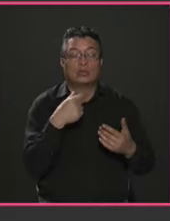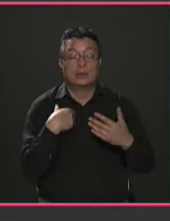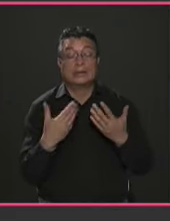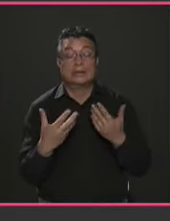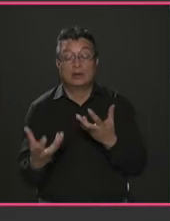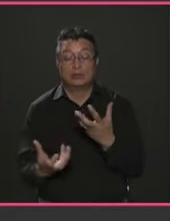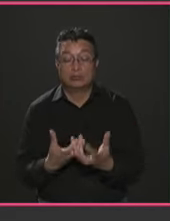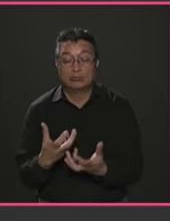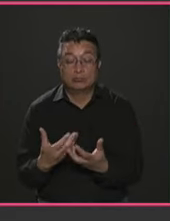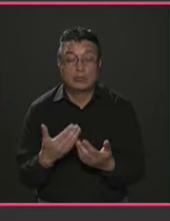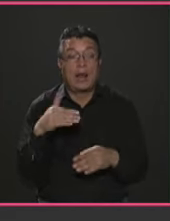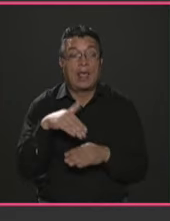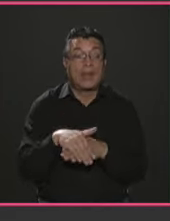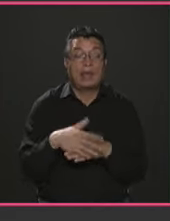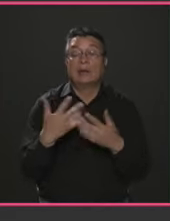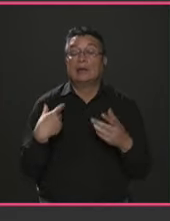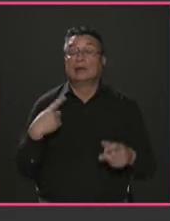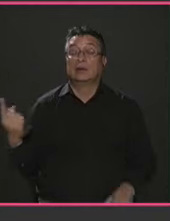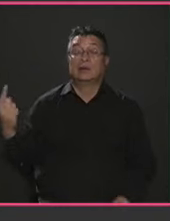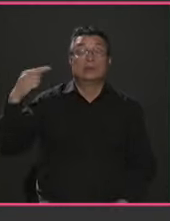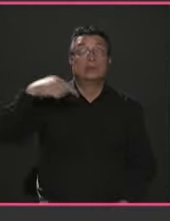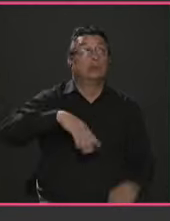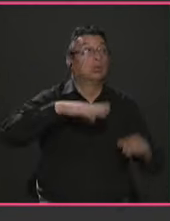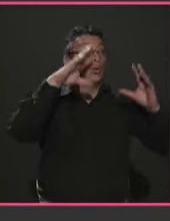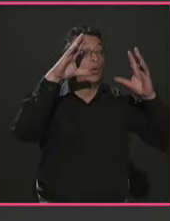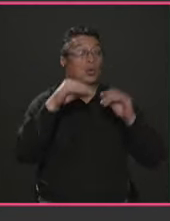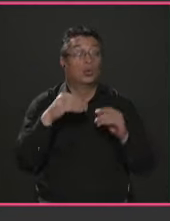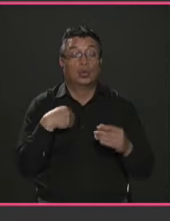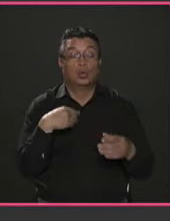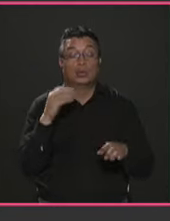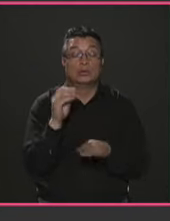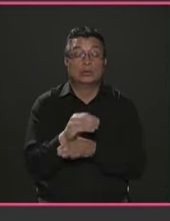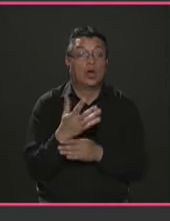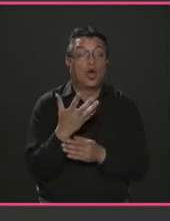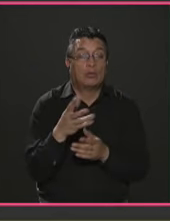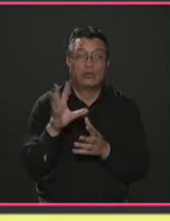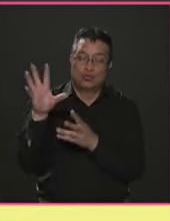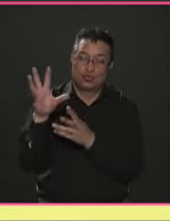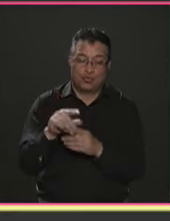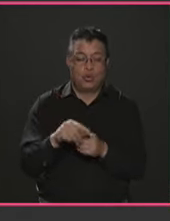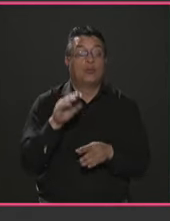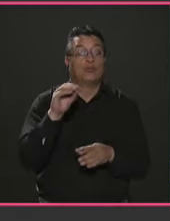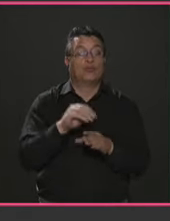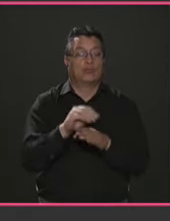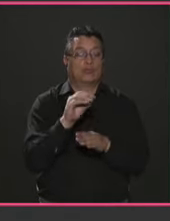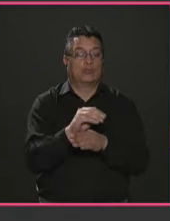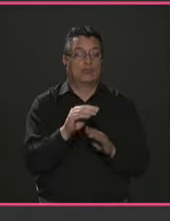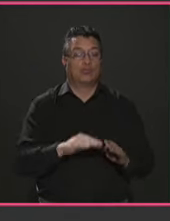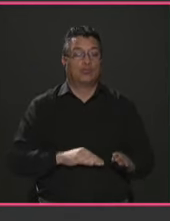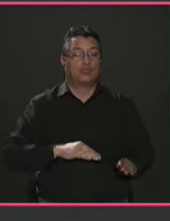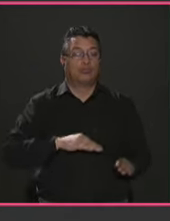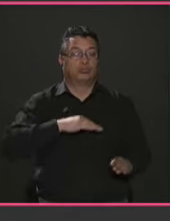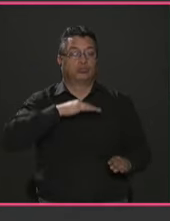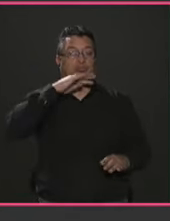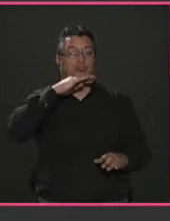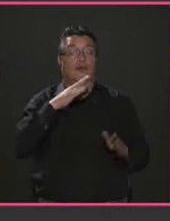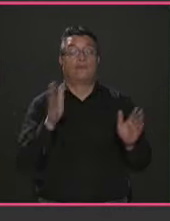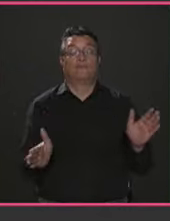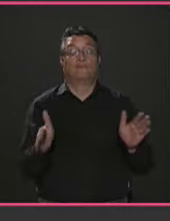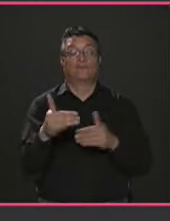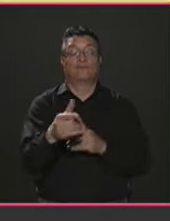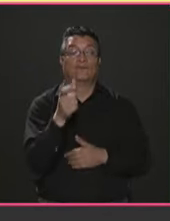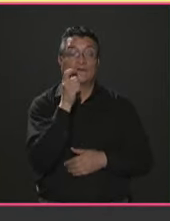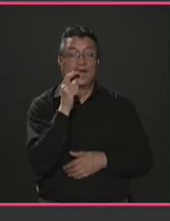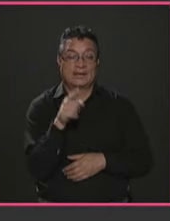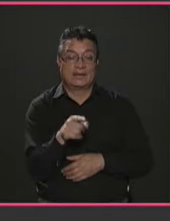cocinar en la tarde cuando llegu no va a haber ninguna electricidad que provenga de estos paneles entonces la mantenemos almacenada en baterías y las